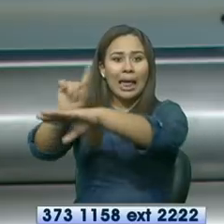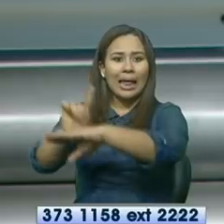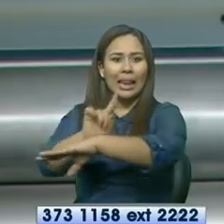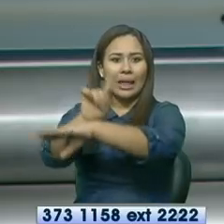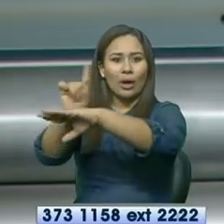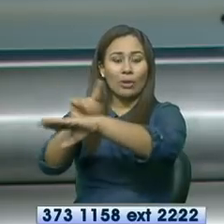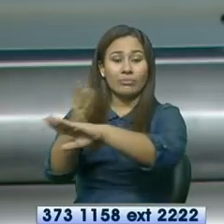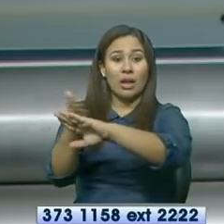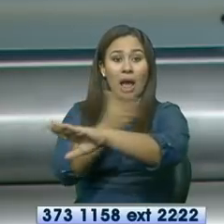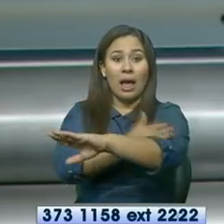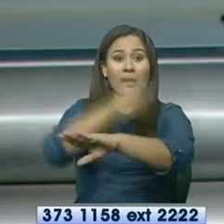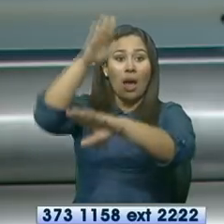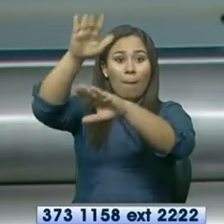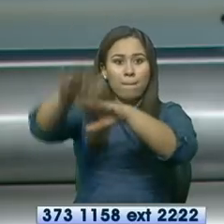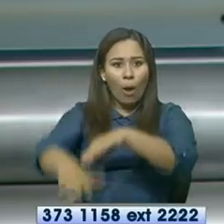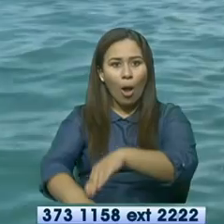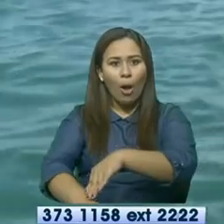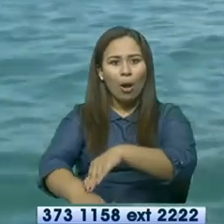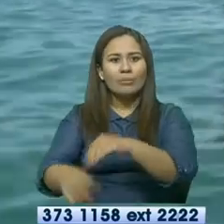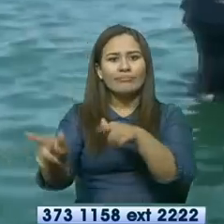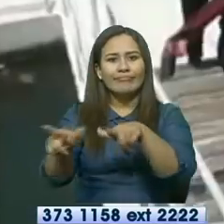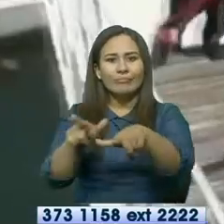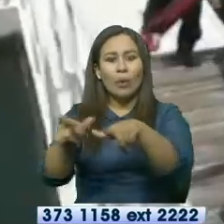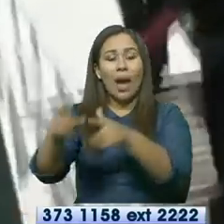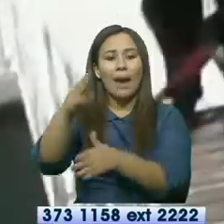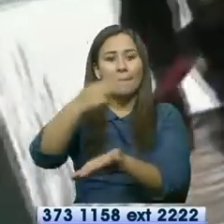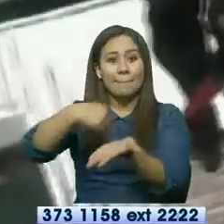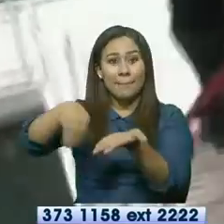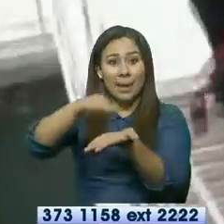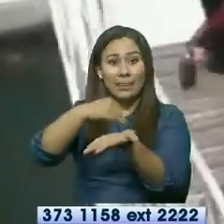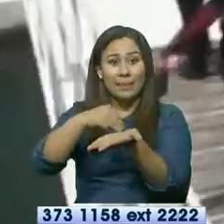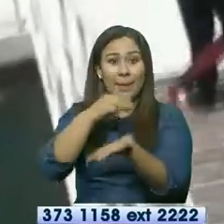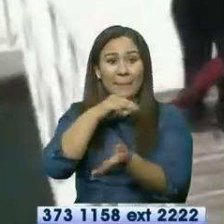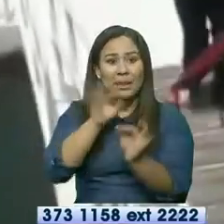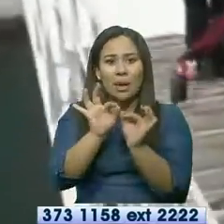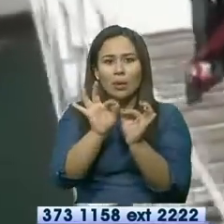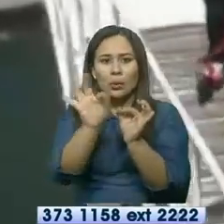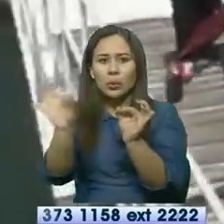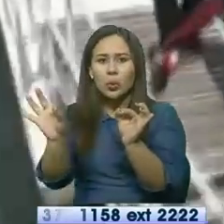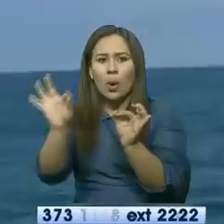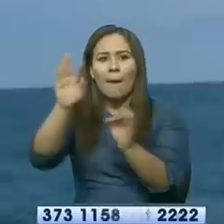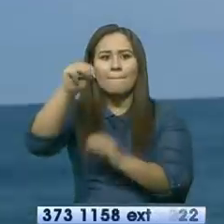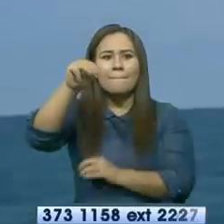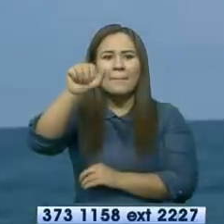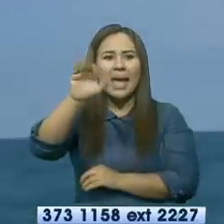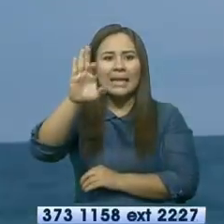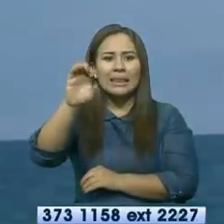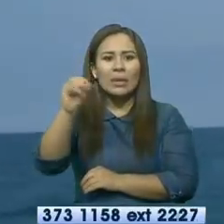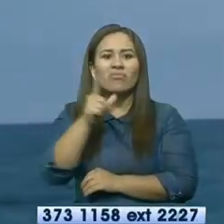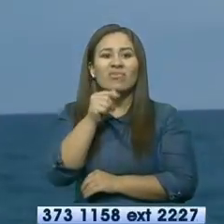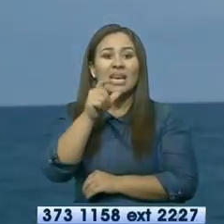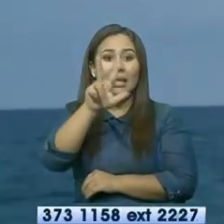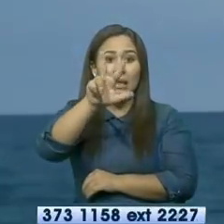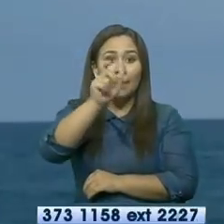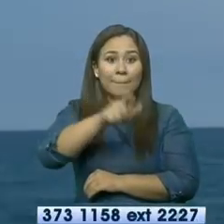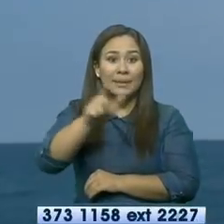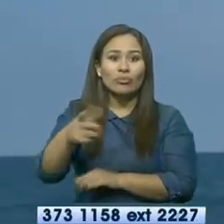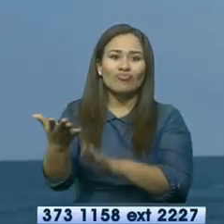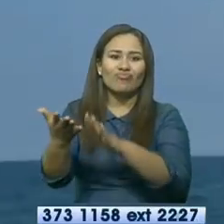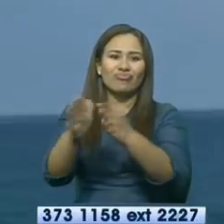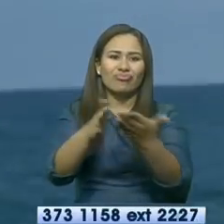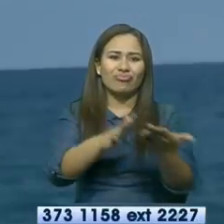que se estrelló a 5 millas desde la playa san mateo y manta provincia de manabí y que causó la muerte de sus tres ocupantes